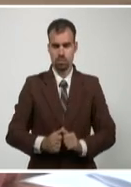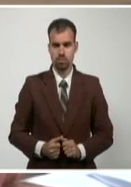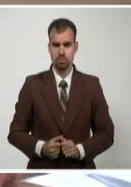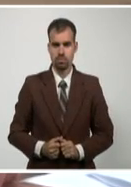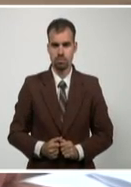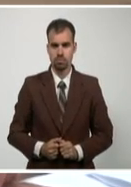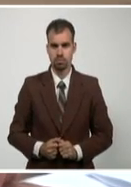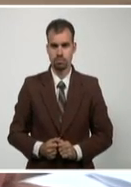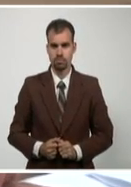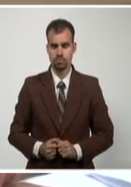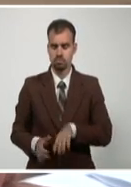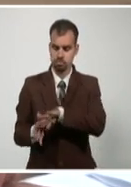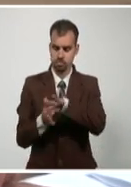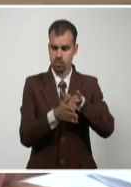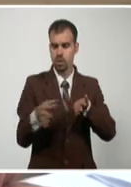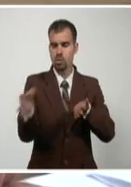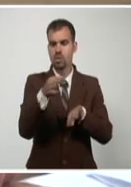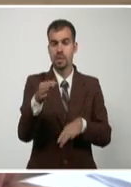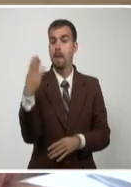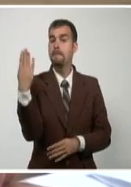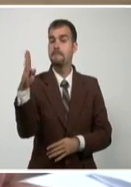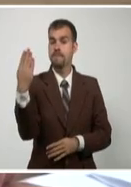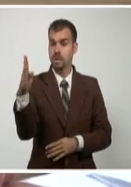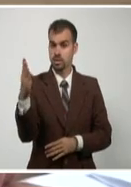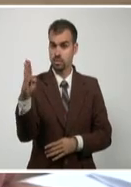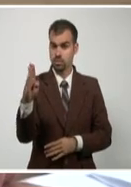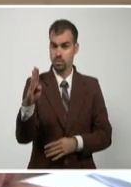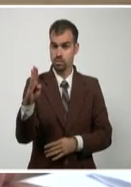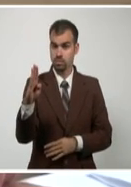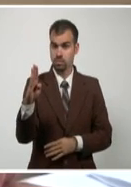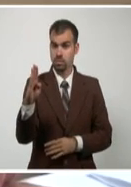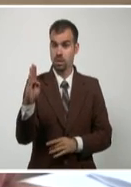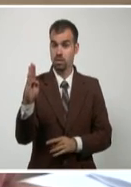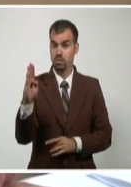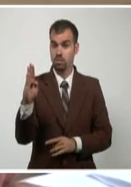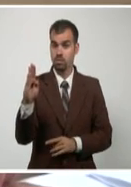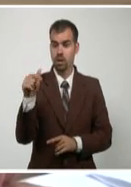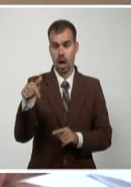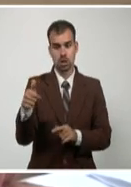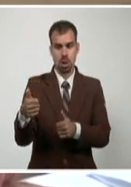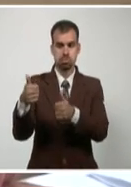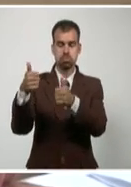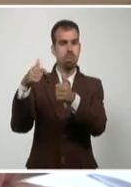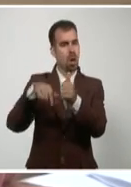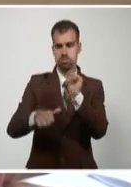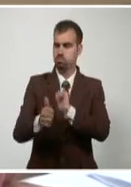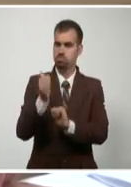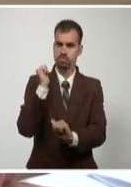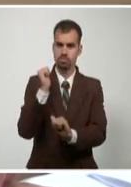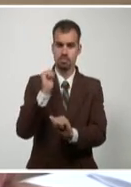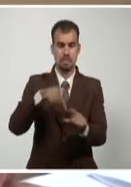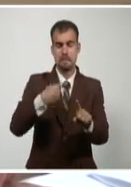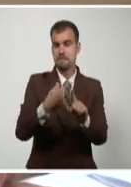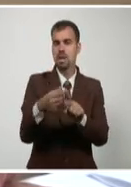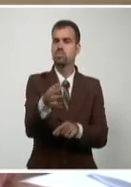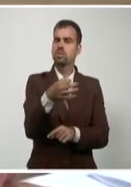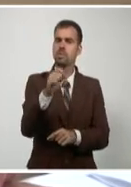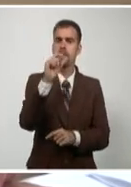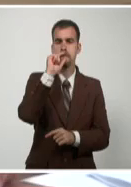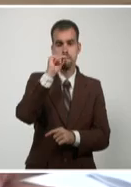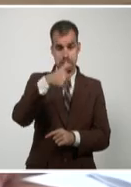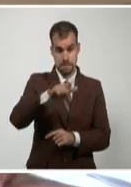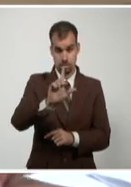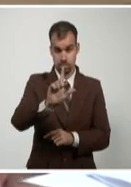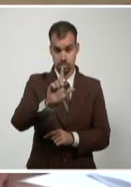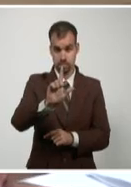fase 2, Batabanó, que se encontraba en la nueva normalidad, y Bejucal, que se encontraba en esa